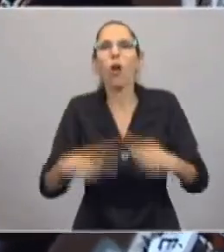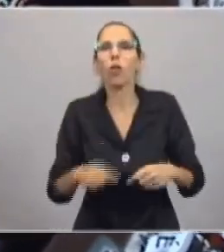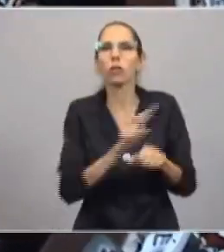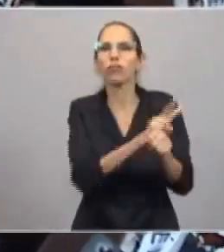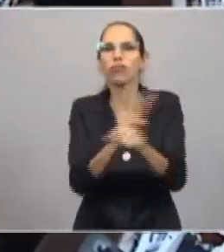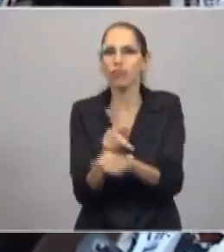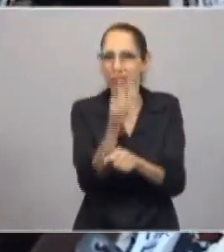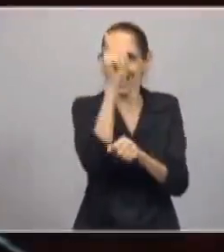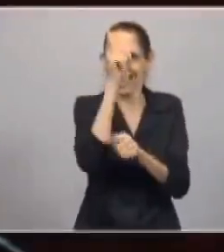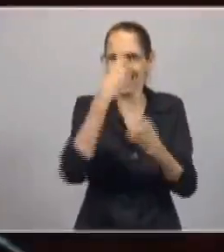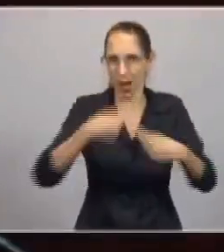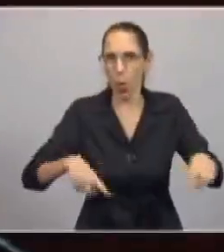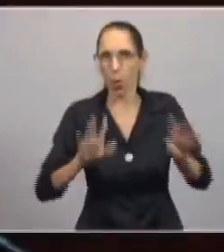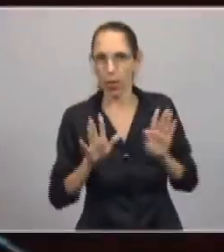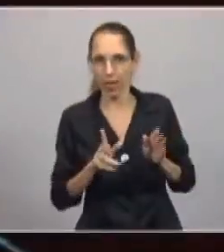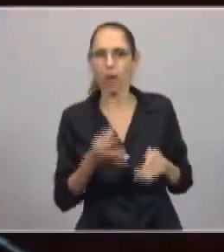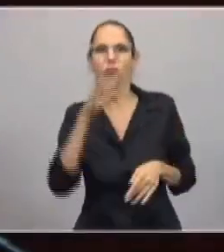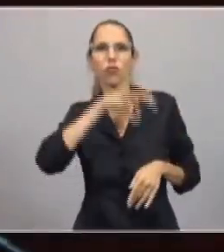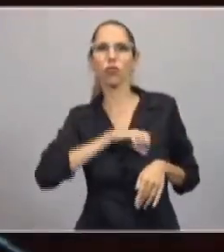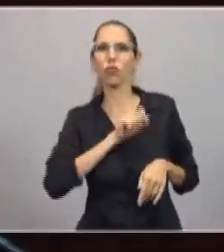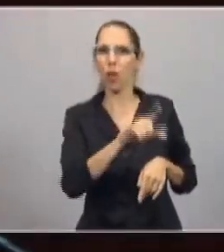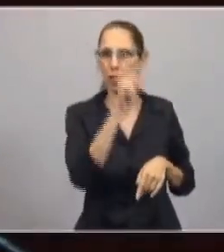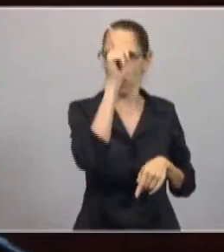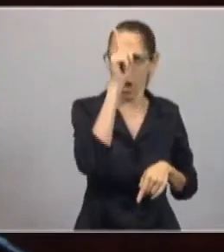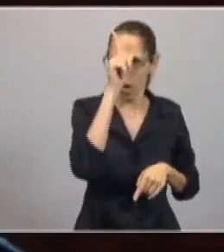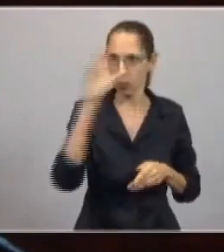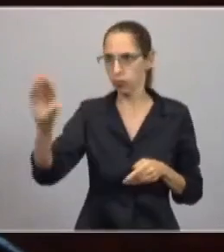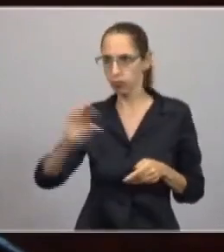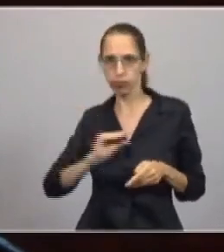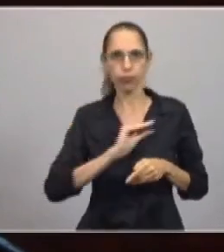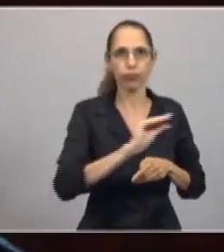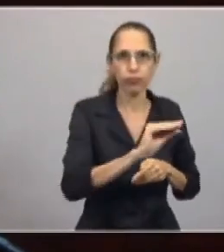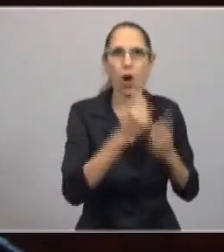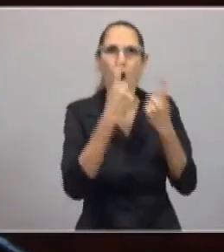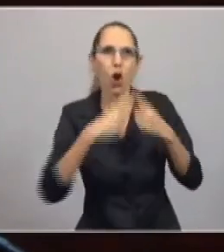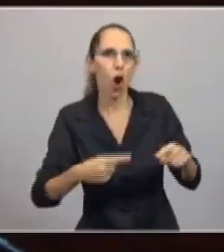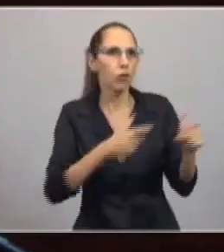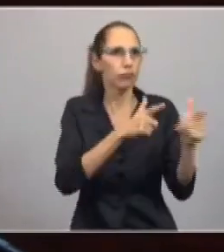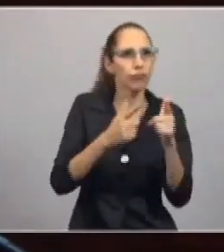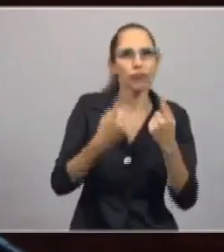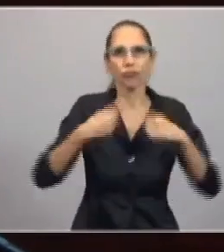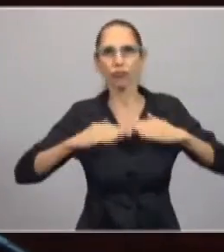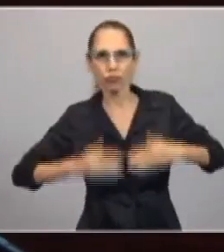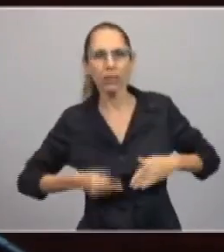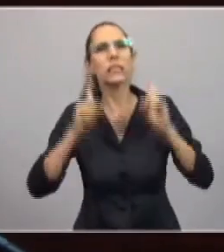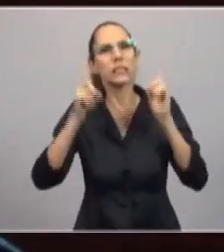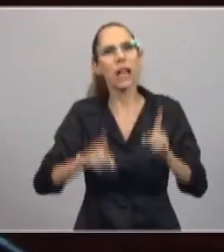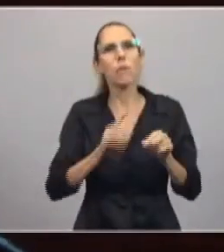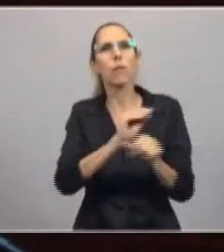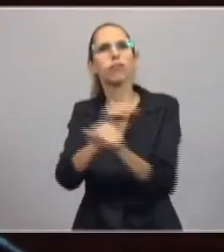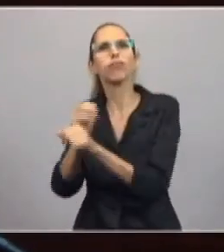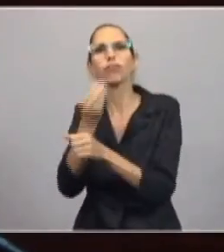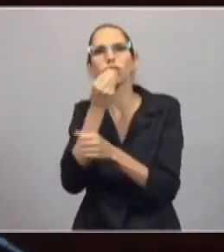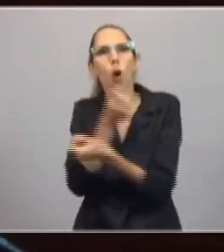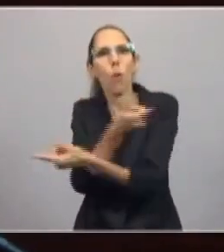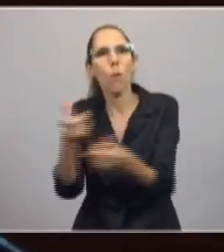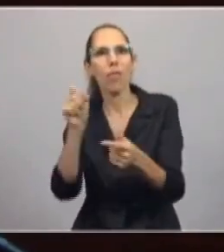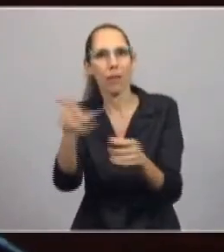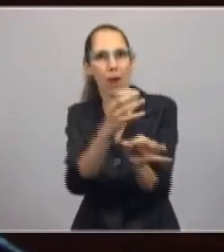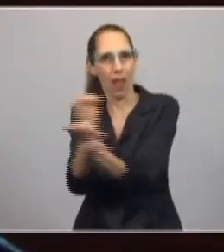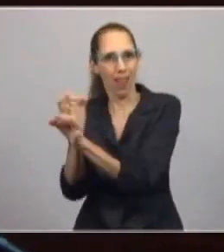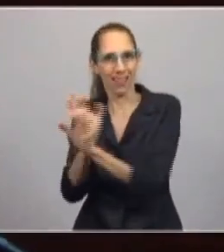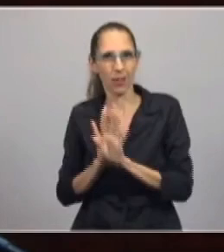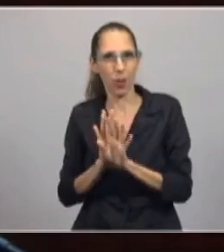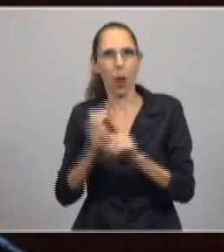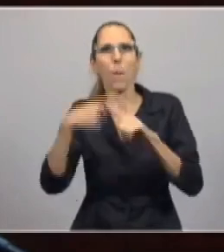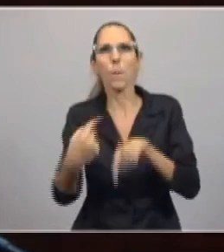para el mejoramiento de salario de la policía, para infraestructura y también para alimentos en las escuelas. No es al gobernador,